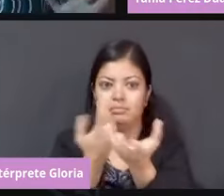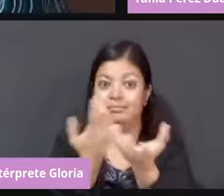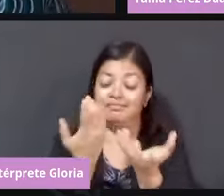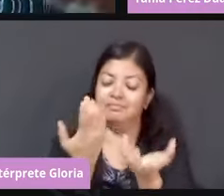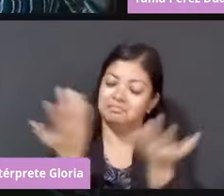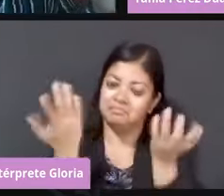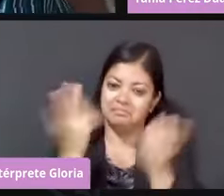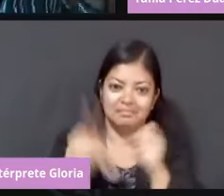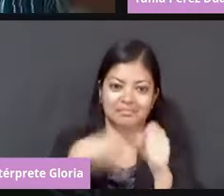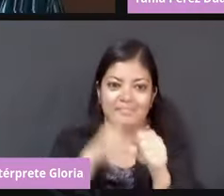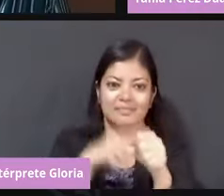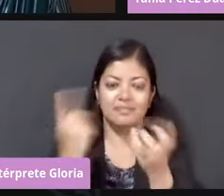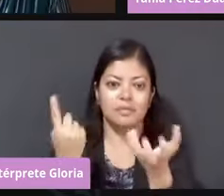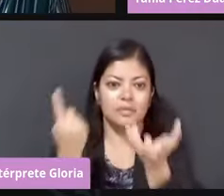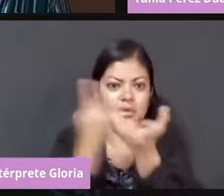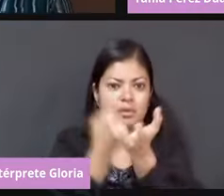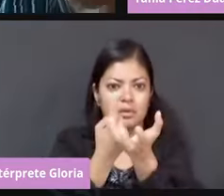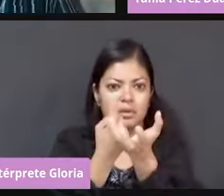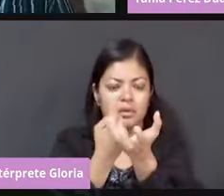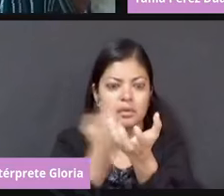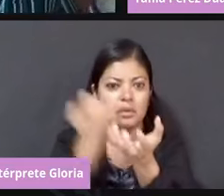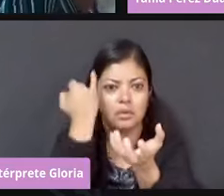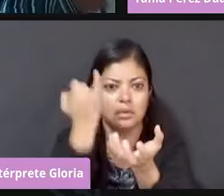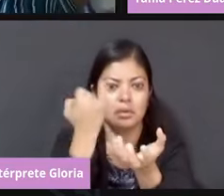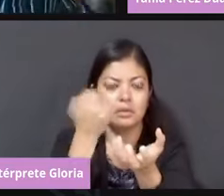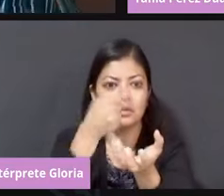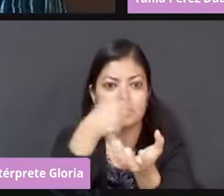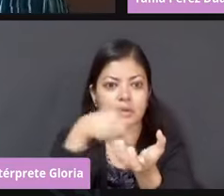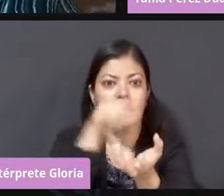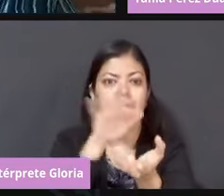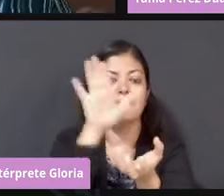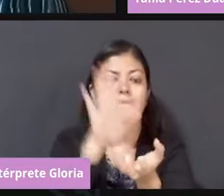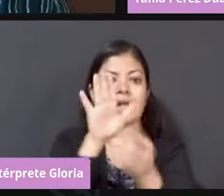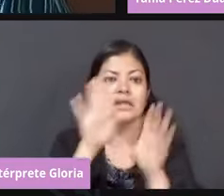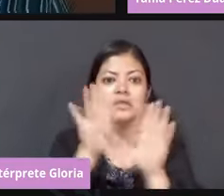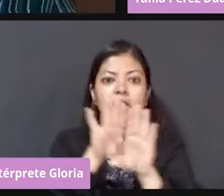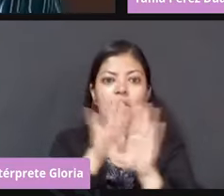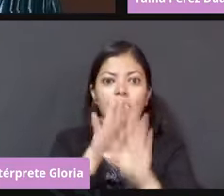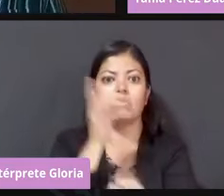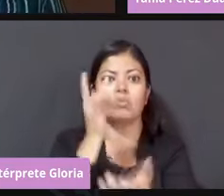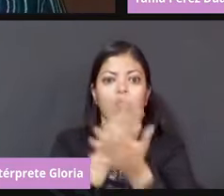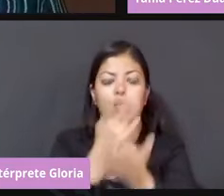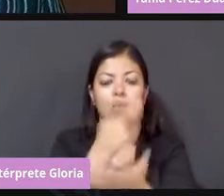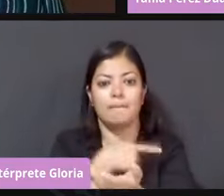mundo, con las mismas características, ¿no? Como si fuéramos uno solo, una sola